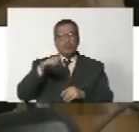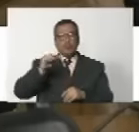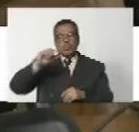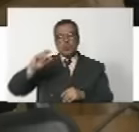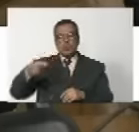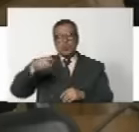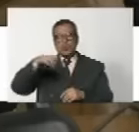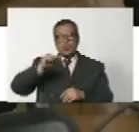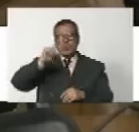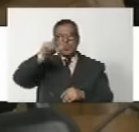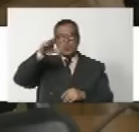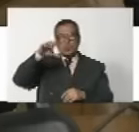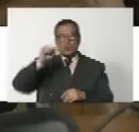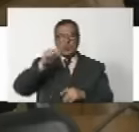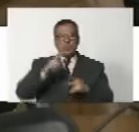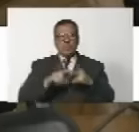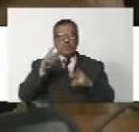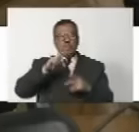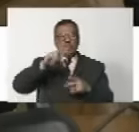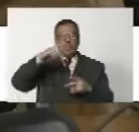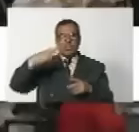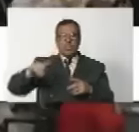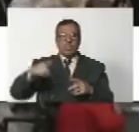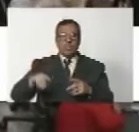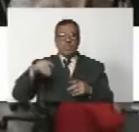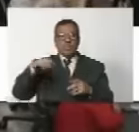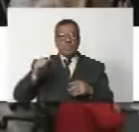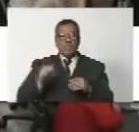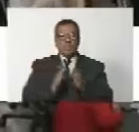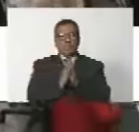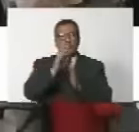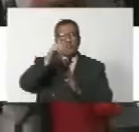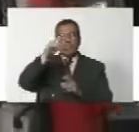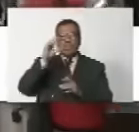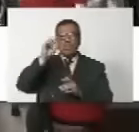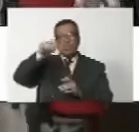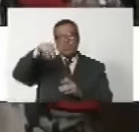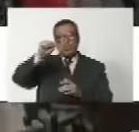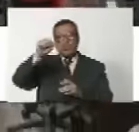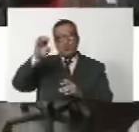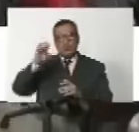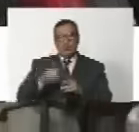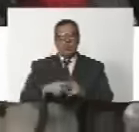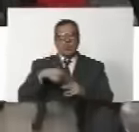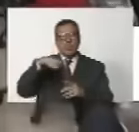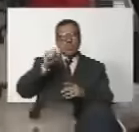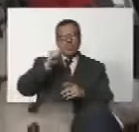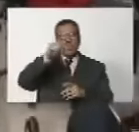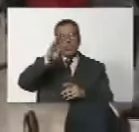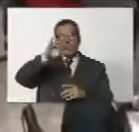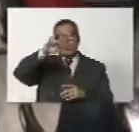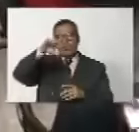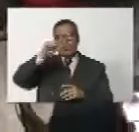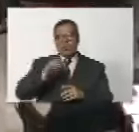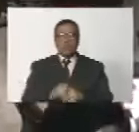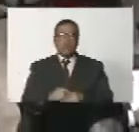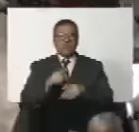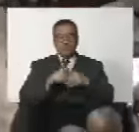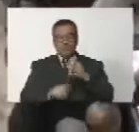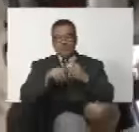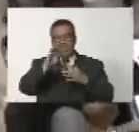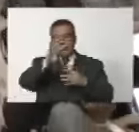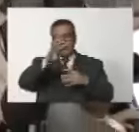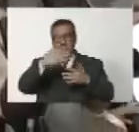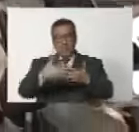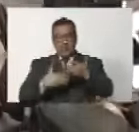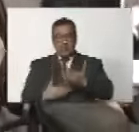Angola, concurrente ante la República Democrática de Santo Tomé y Príncipe y la República de Zambia. Cuarto, considerar el